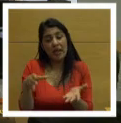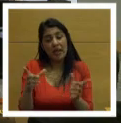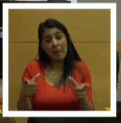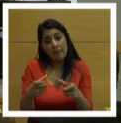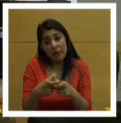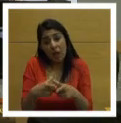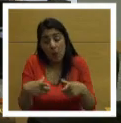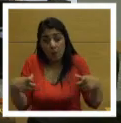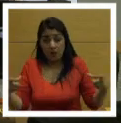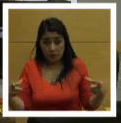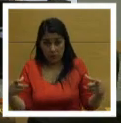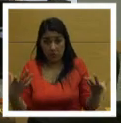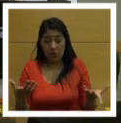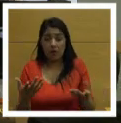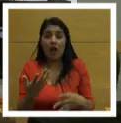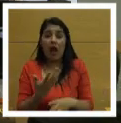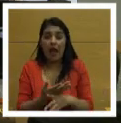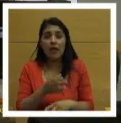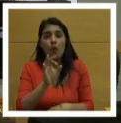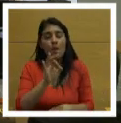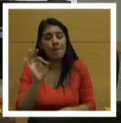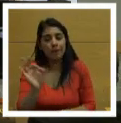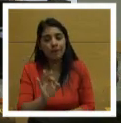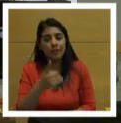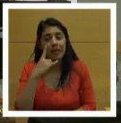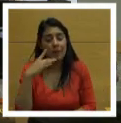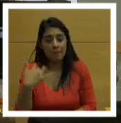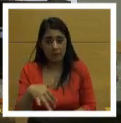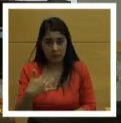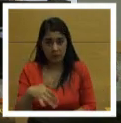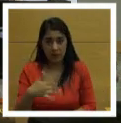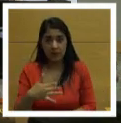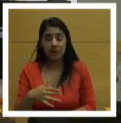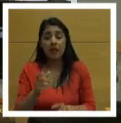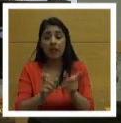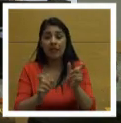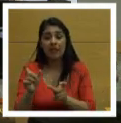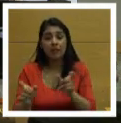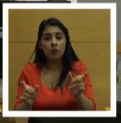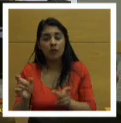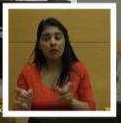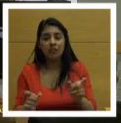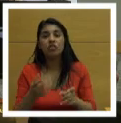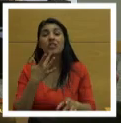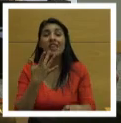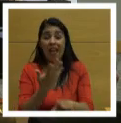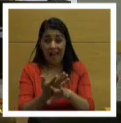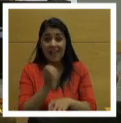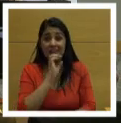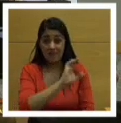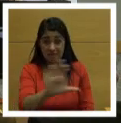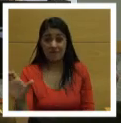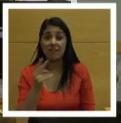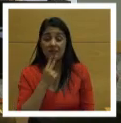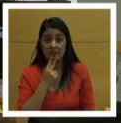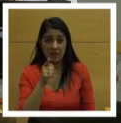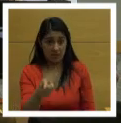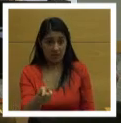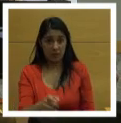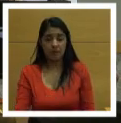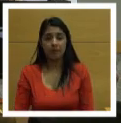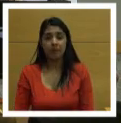implica a la postre en parte un porcentaje relevante de población en asentamientos de orden rural, lo que no excluye